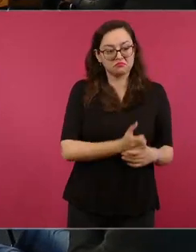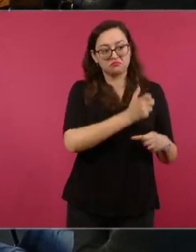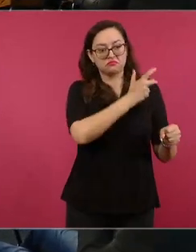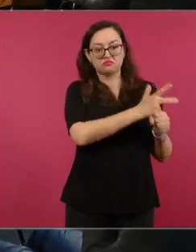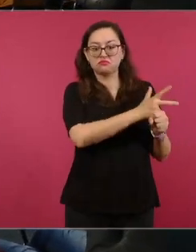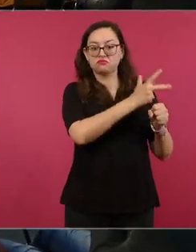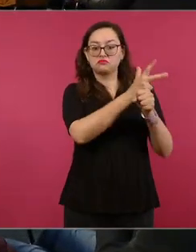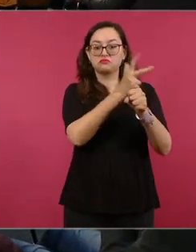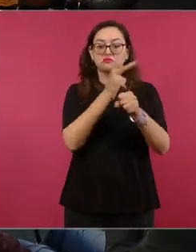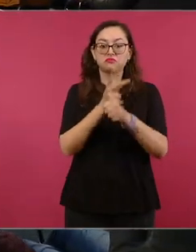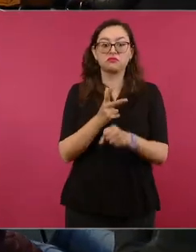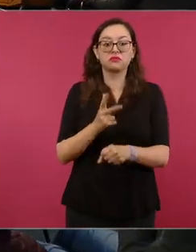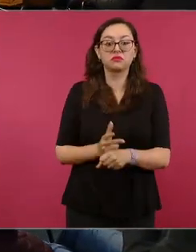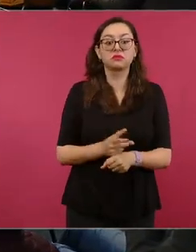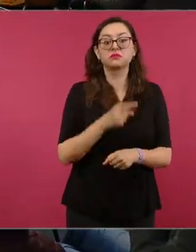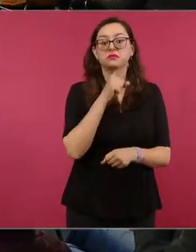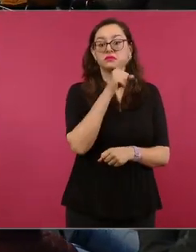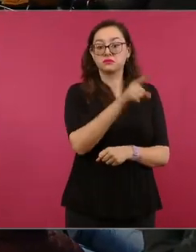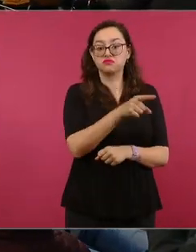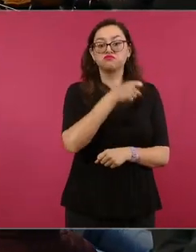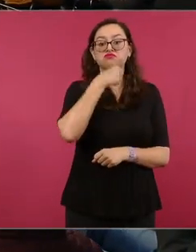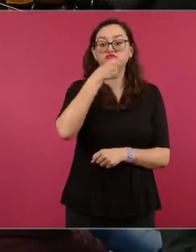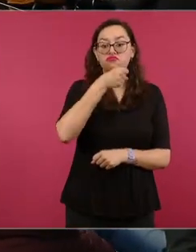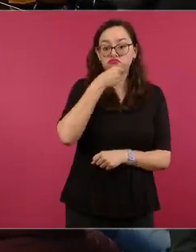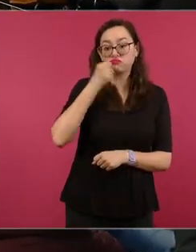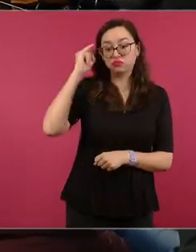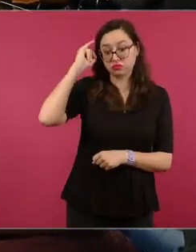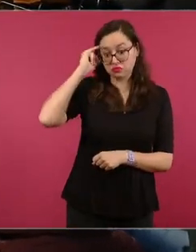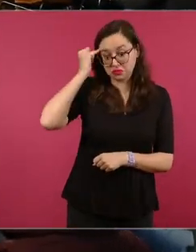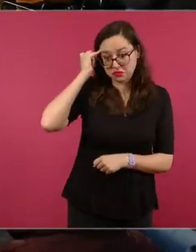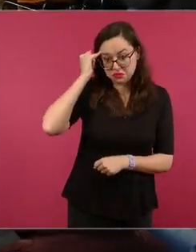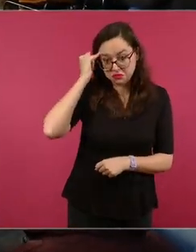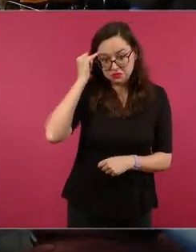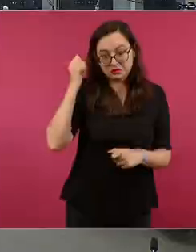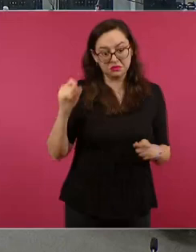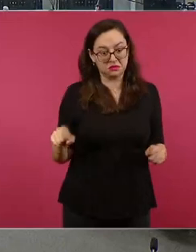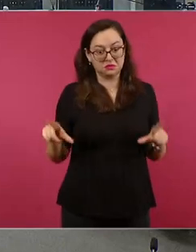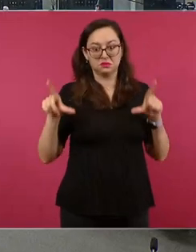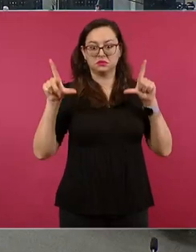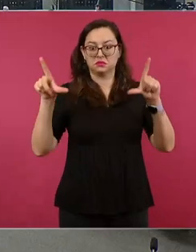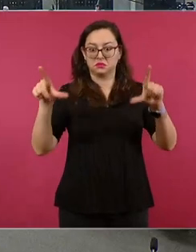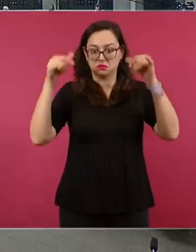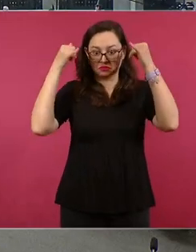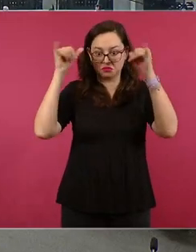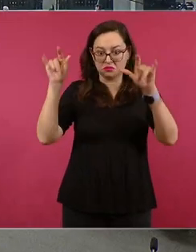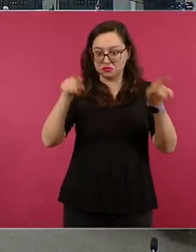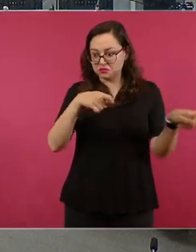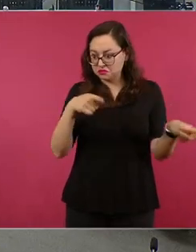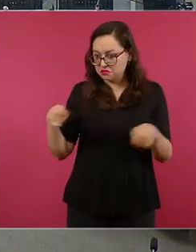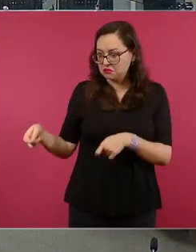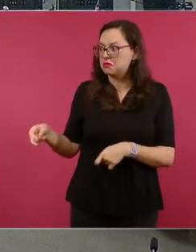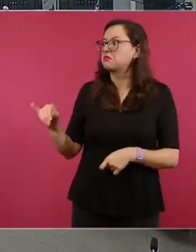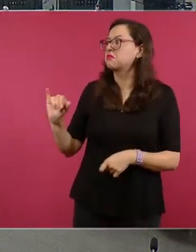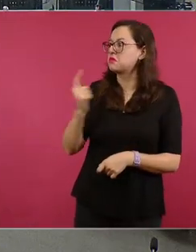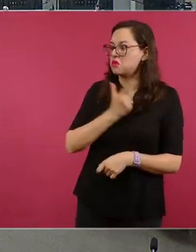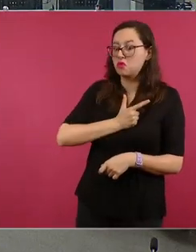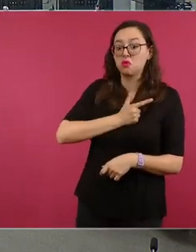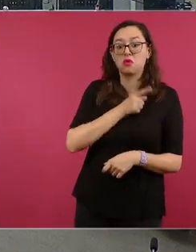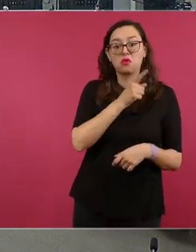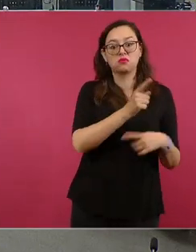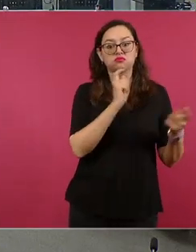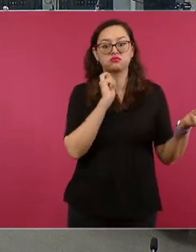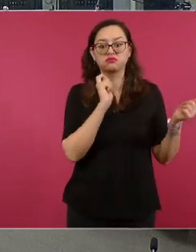la Casa de los Abuelos Sabios, que en plena conformidad con nuestro cartel antitaurino, lo iba traduciendo en su lengua